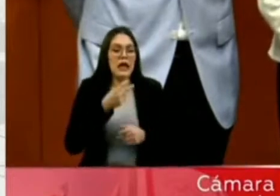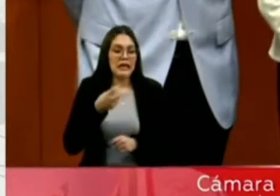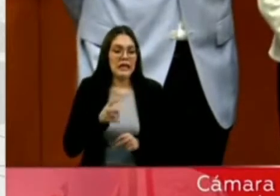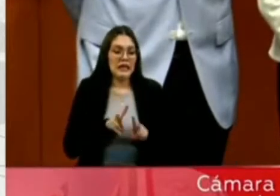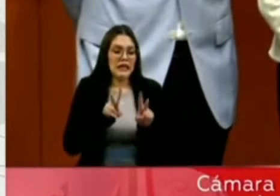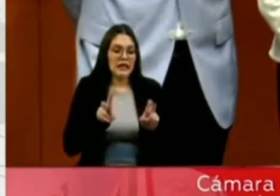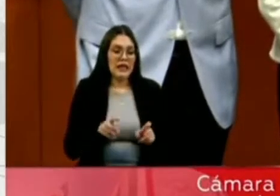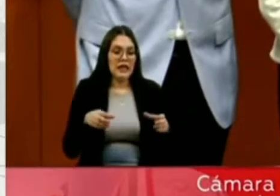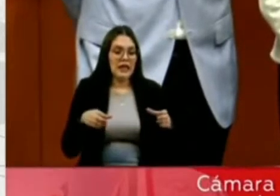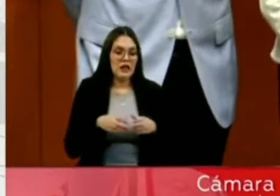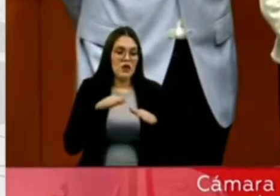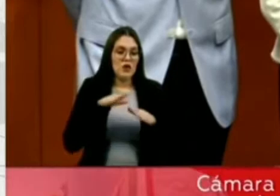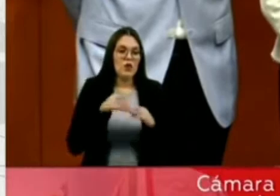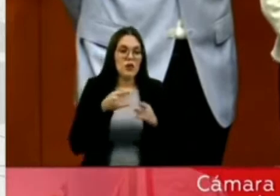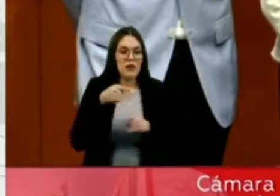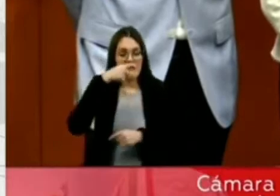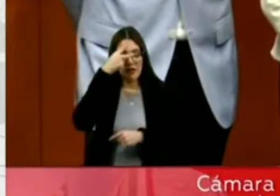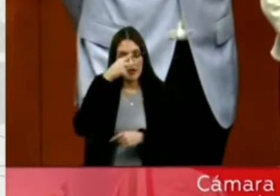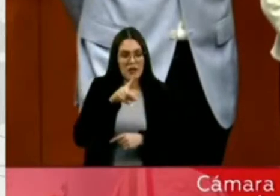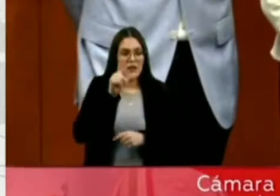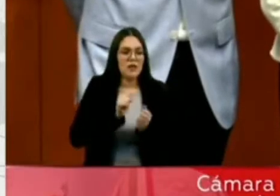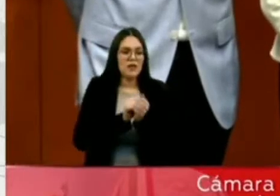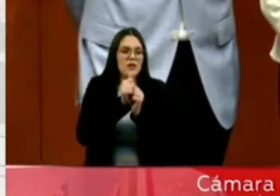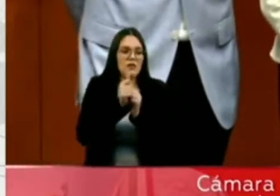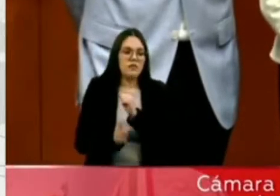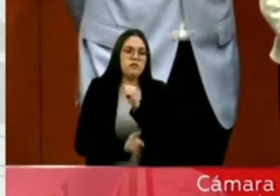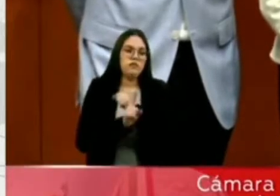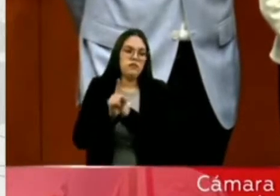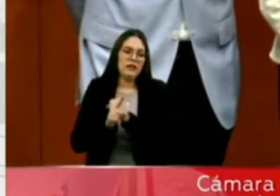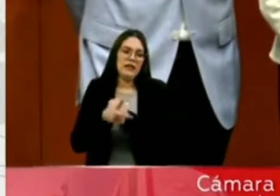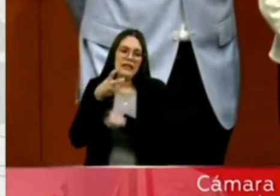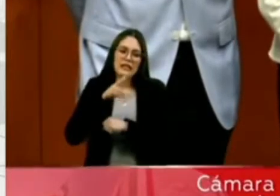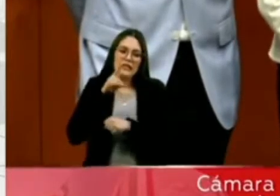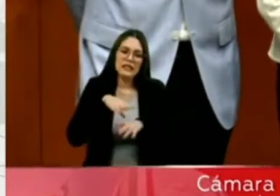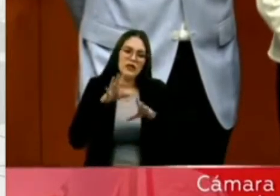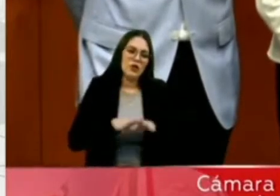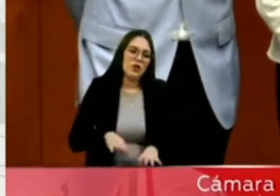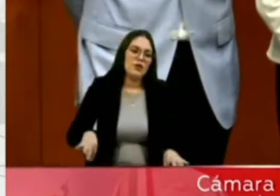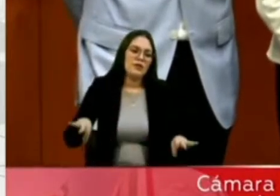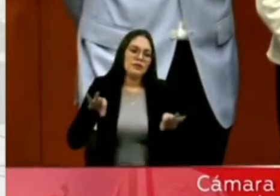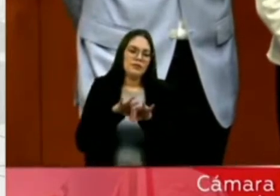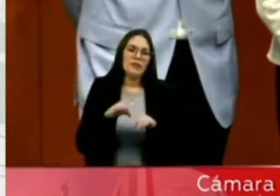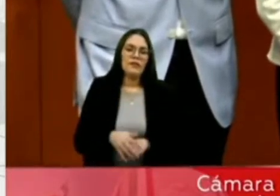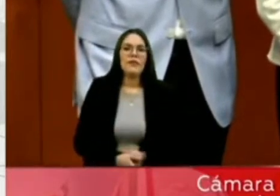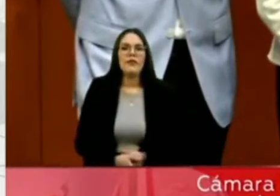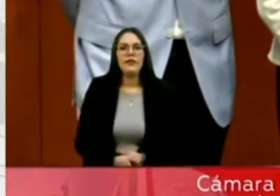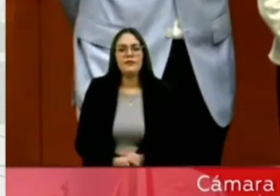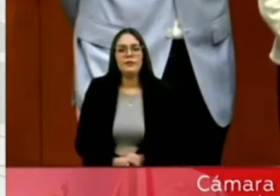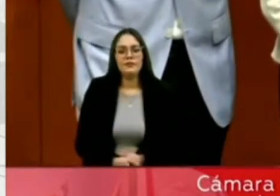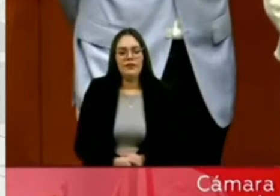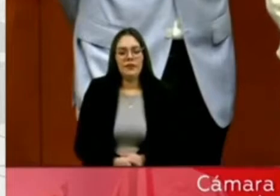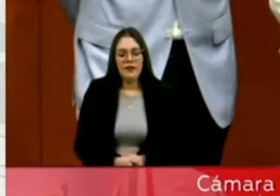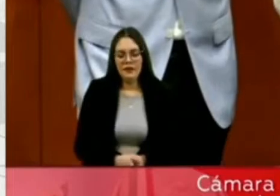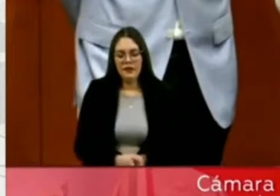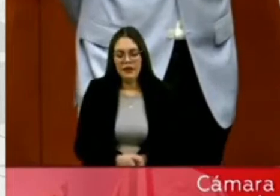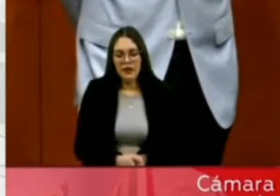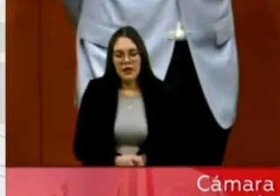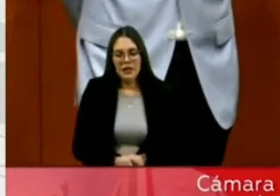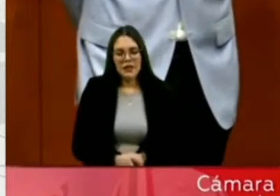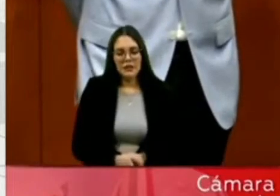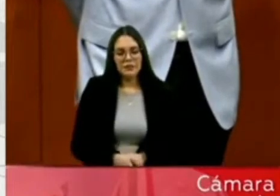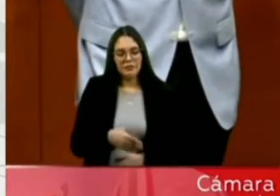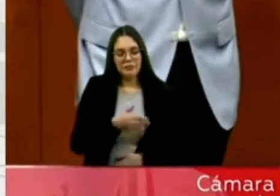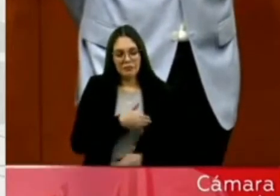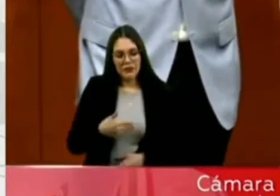de la historia de México que es trascendental. Presidente, me hizo usted hace unos